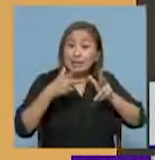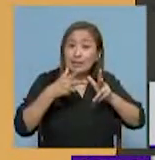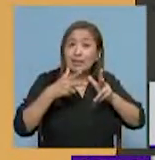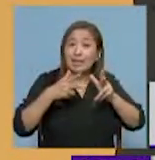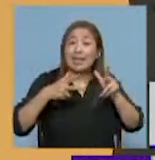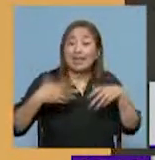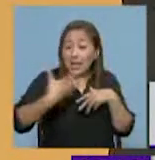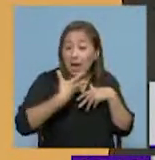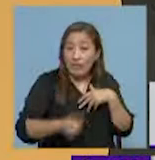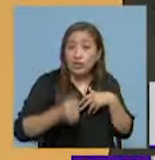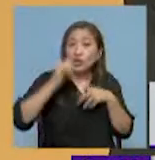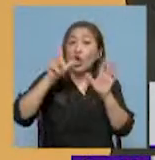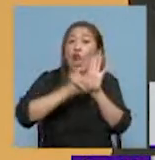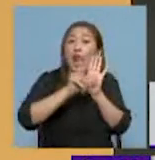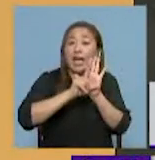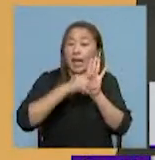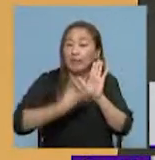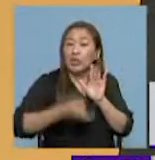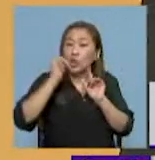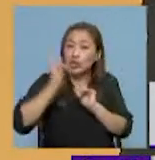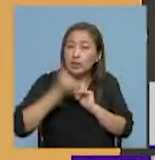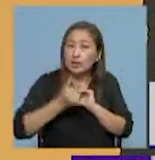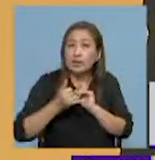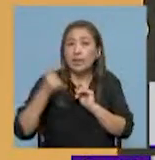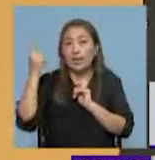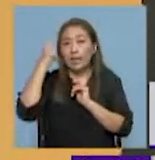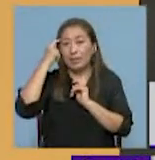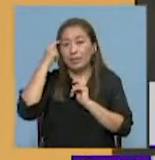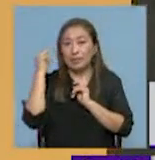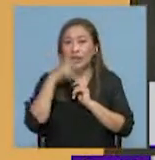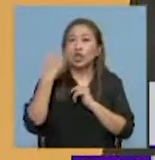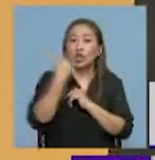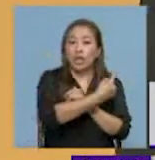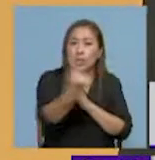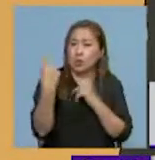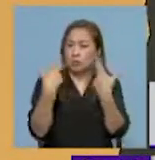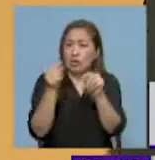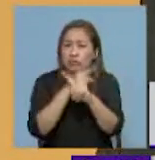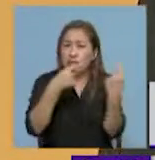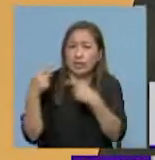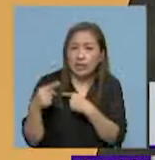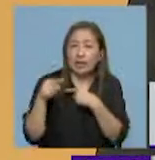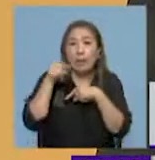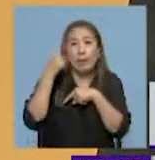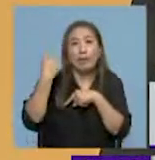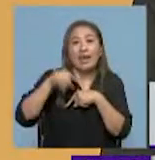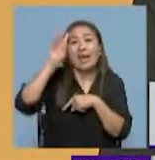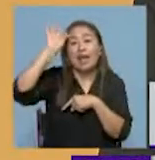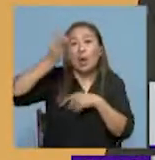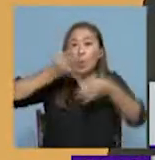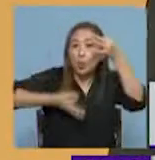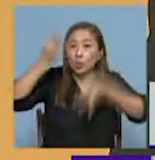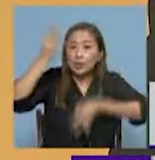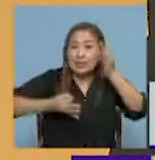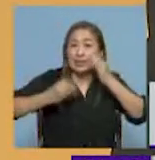interrupción legal del embarazo es la justicia no es el pensamiento de corte supremo de cada uno de nosotros basado en un fallo de la corte